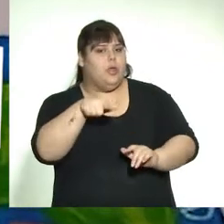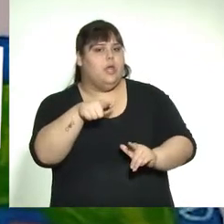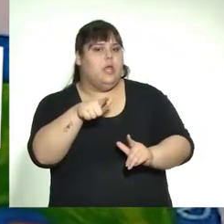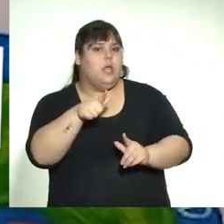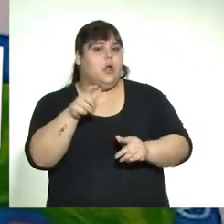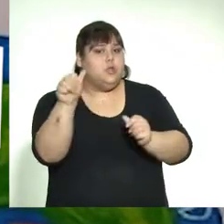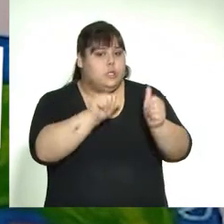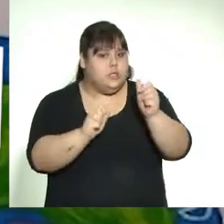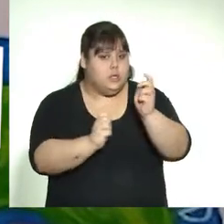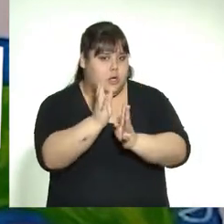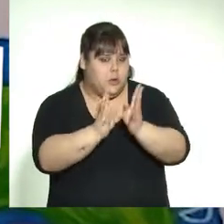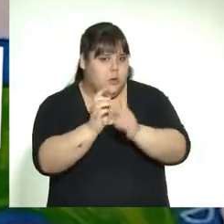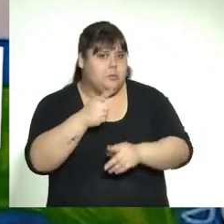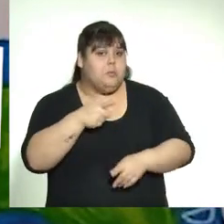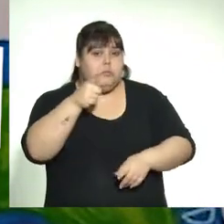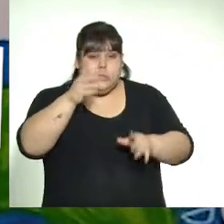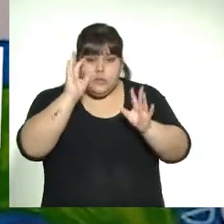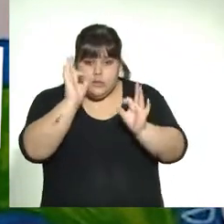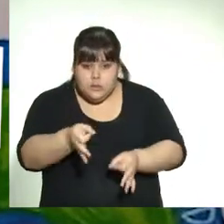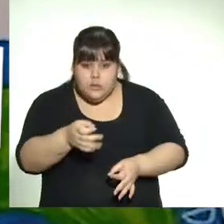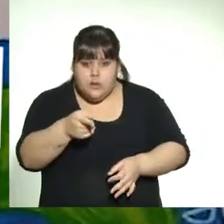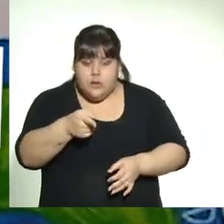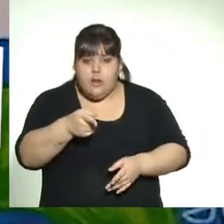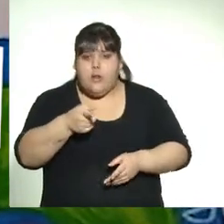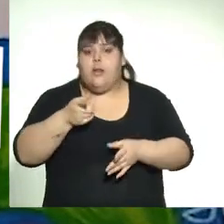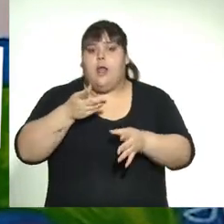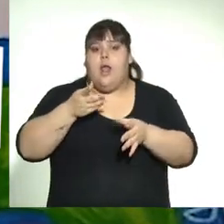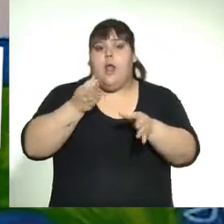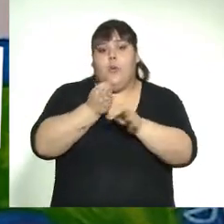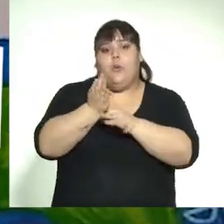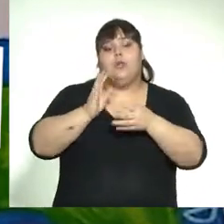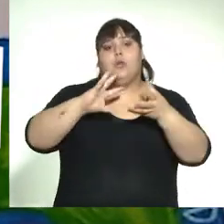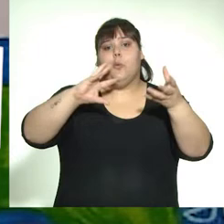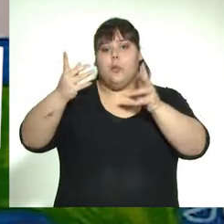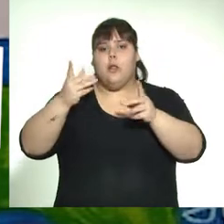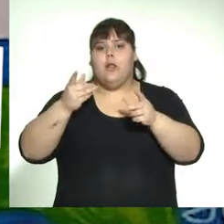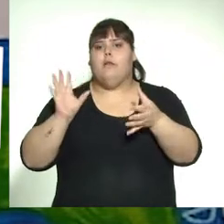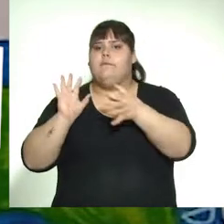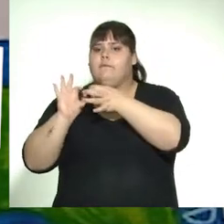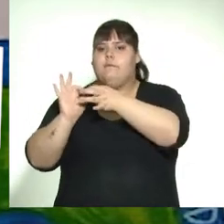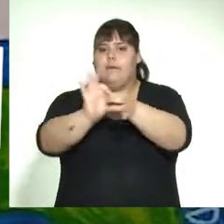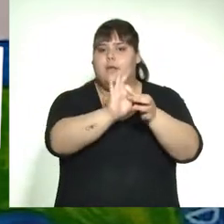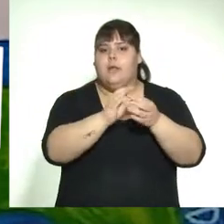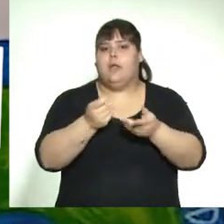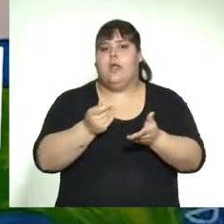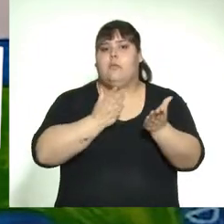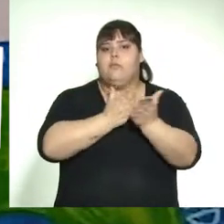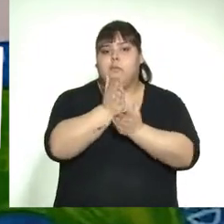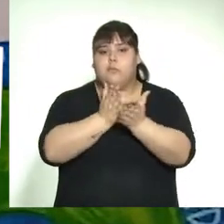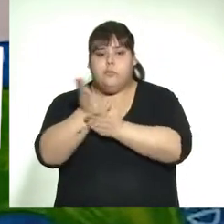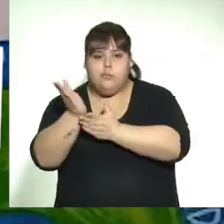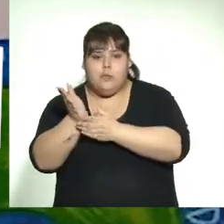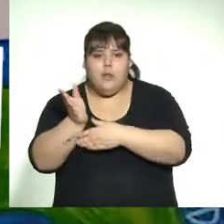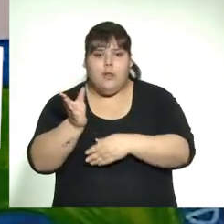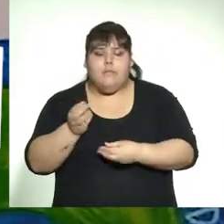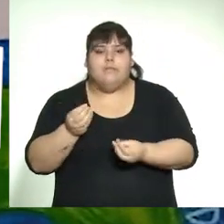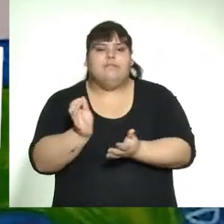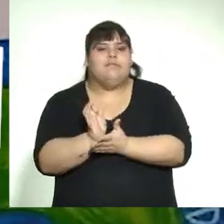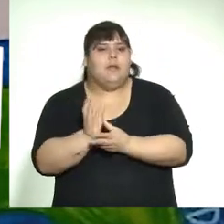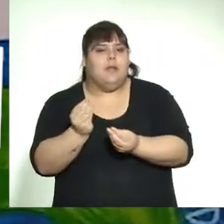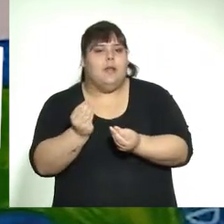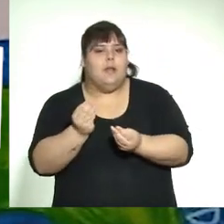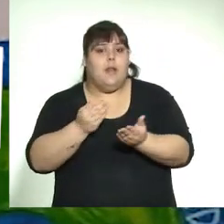o de ciencias naturales. Pero ¿saben qué? La educación ambiental es transversal, interdisciplinaria. Es